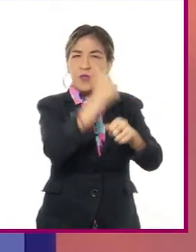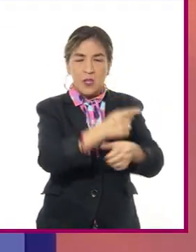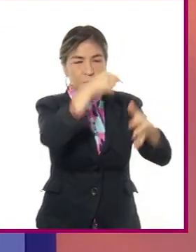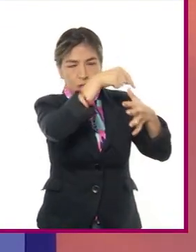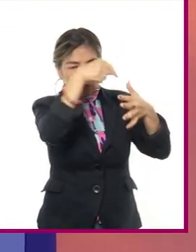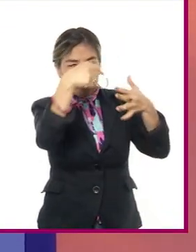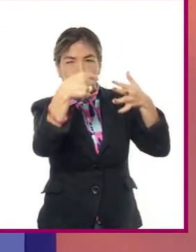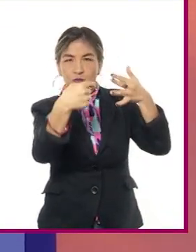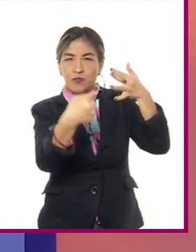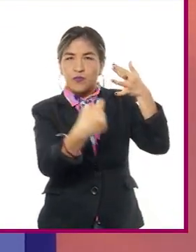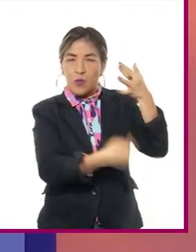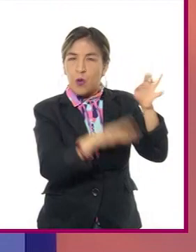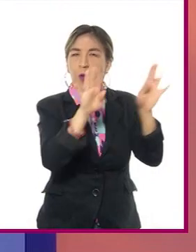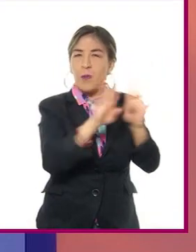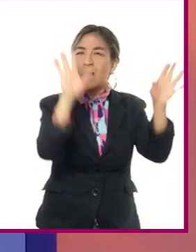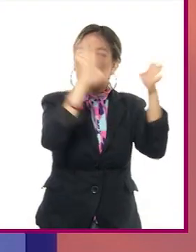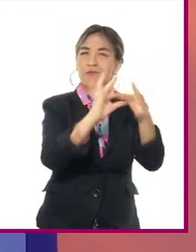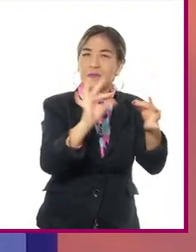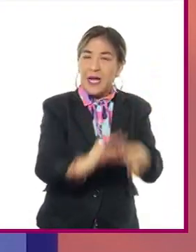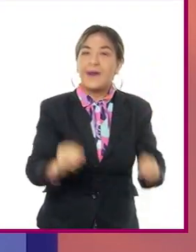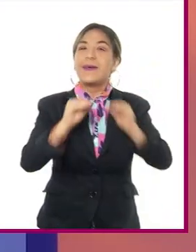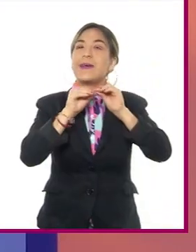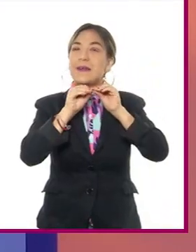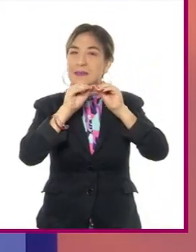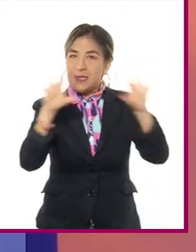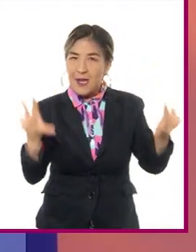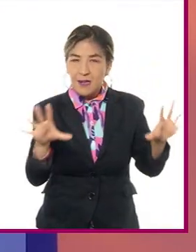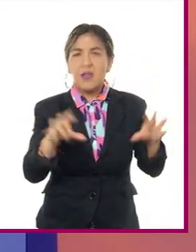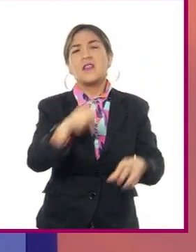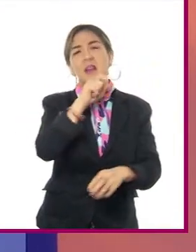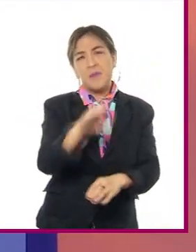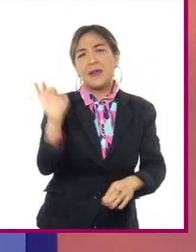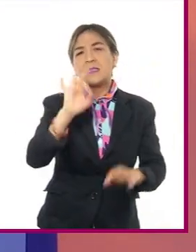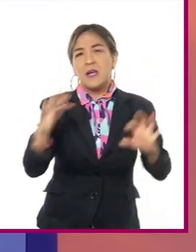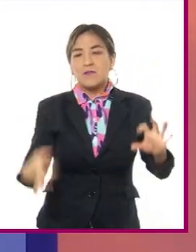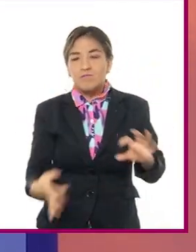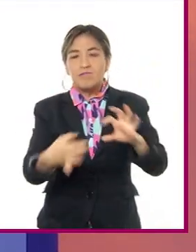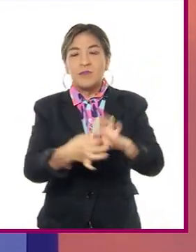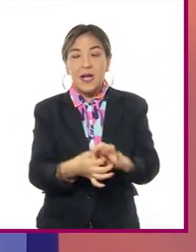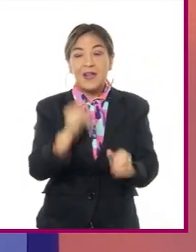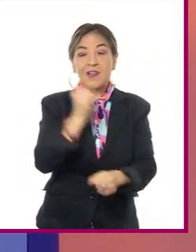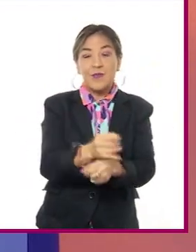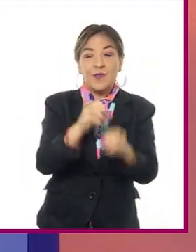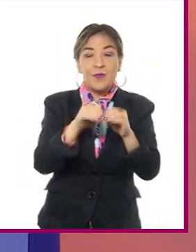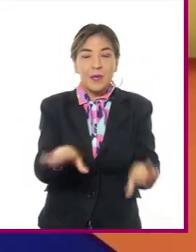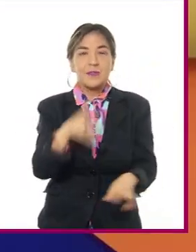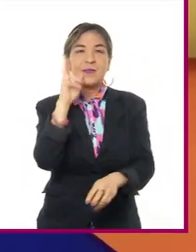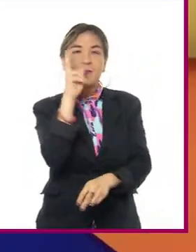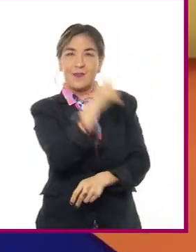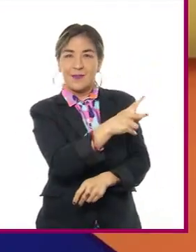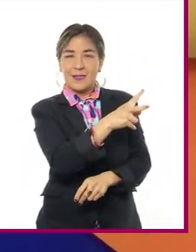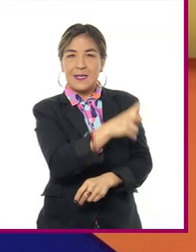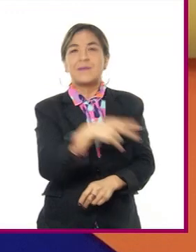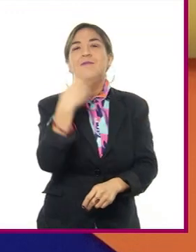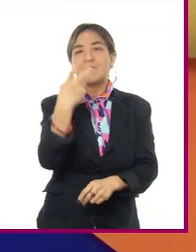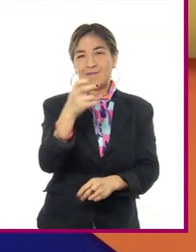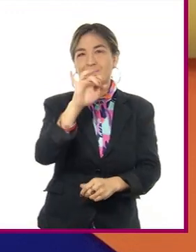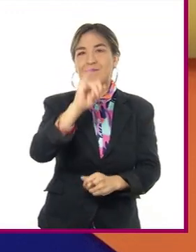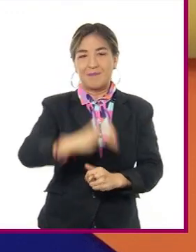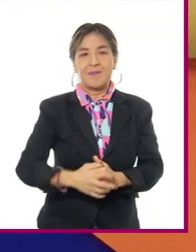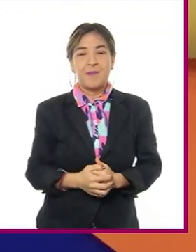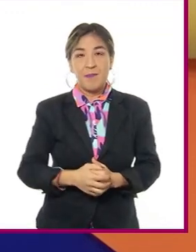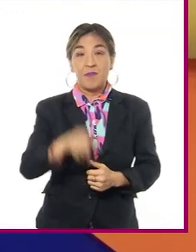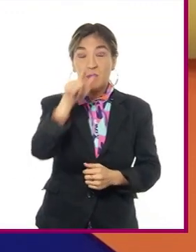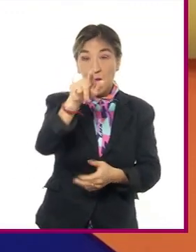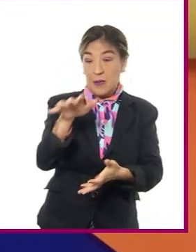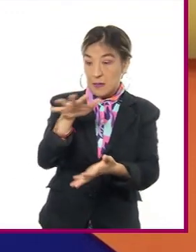identificar partes que son muy claras o relacionar la información con algunas referencias. Efectivamente,